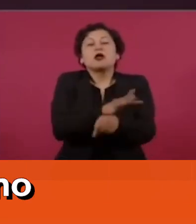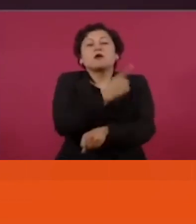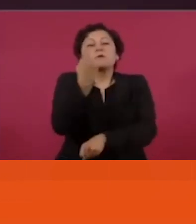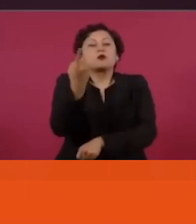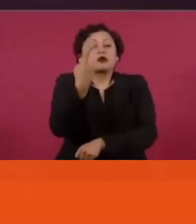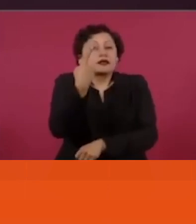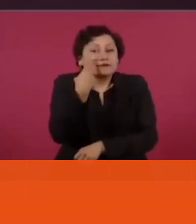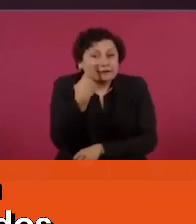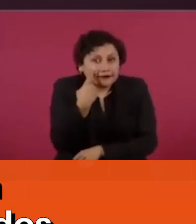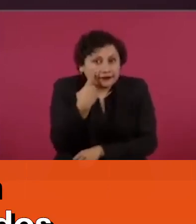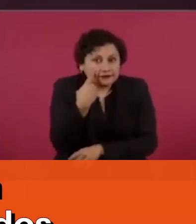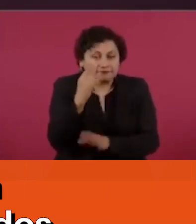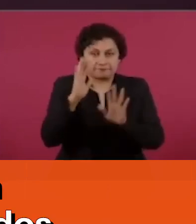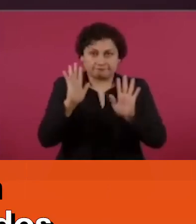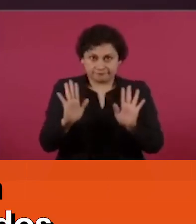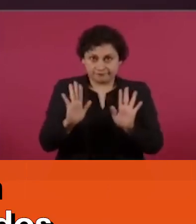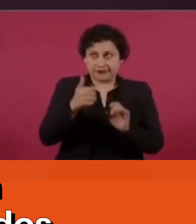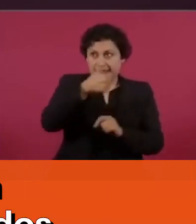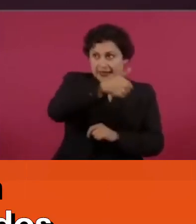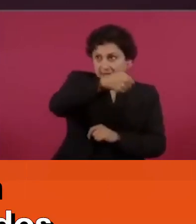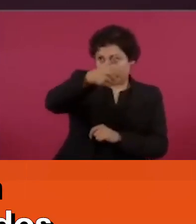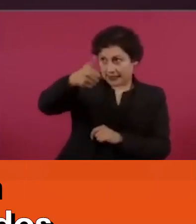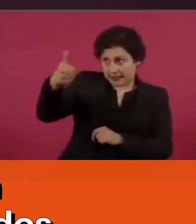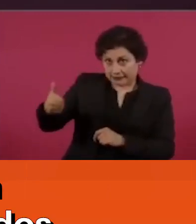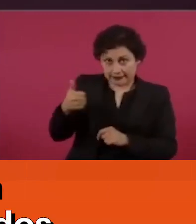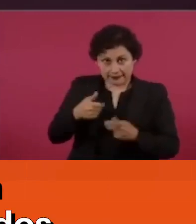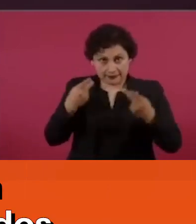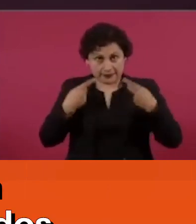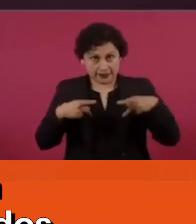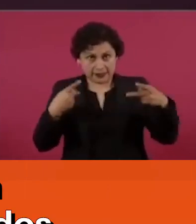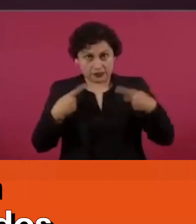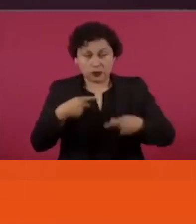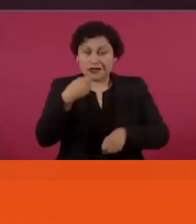asumir su responsabilidad y hacerse cargo